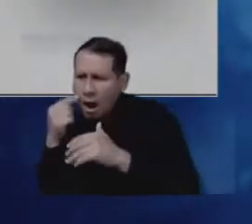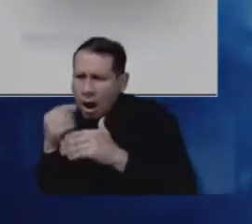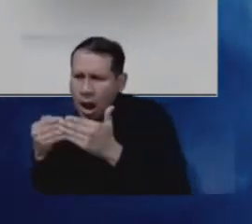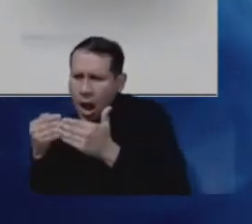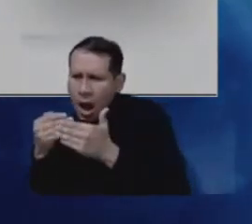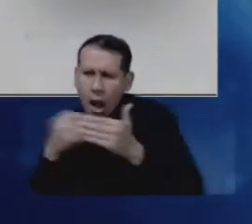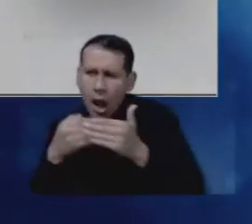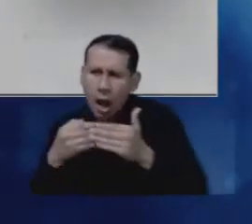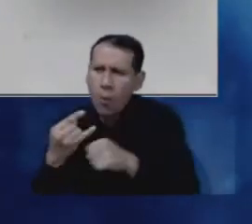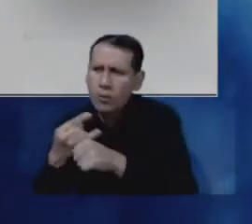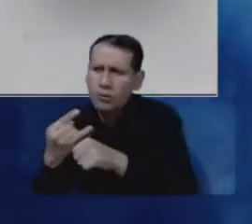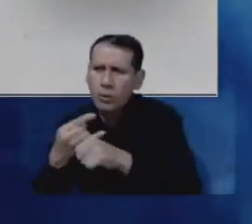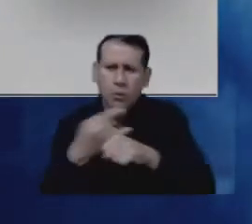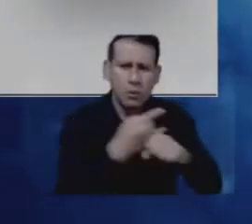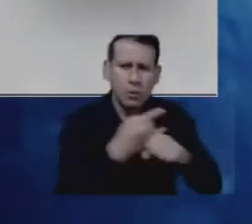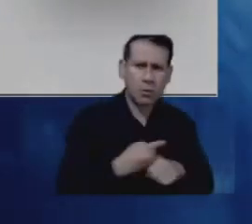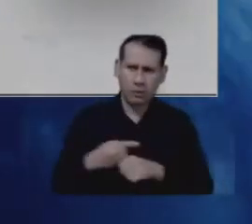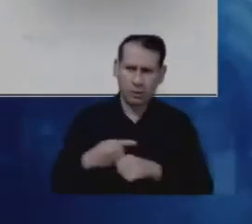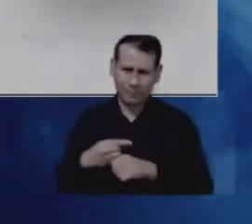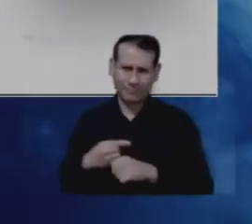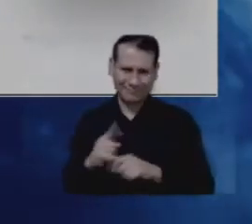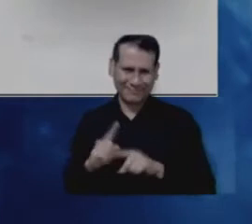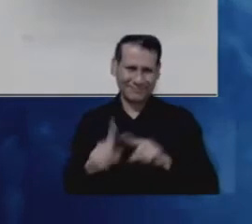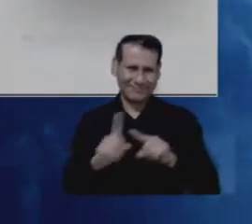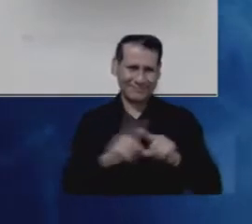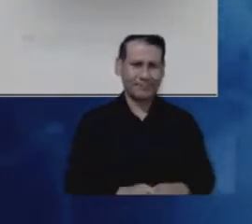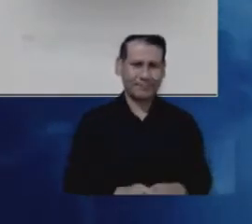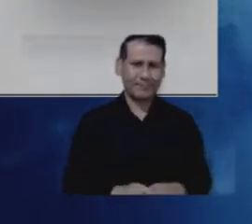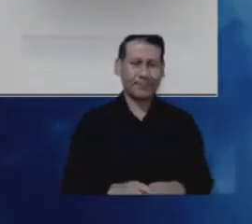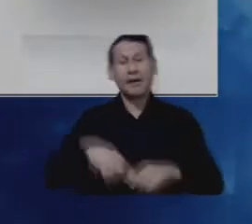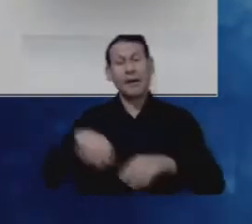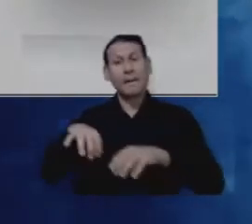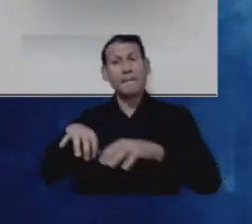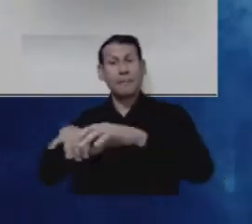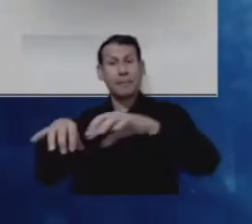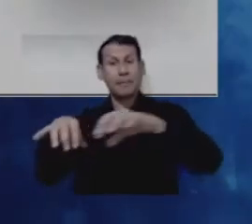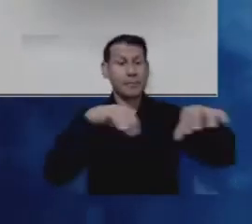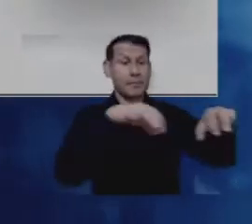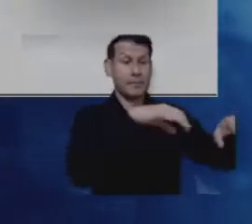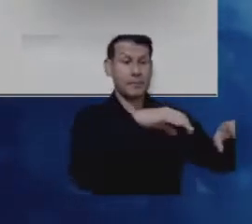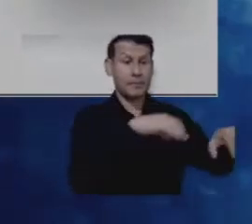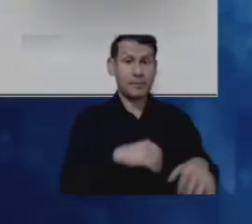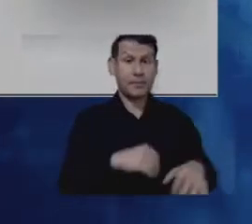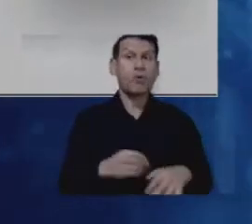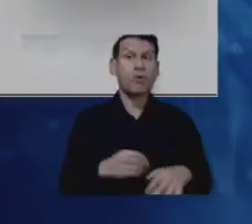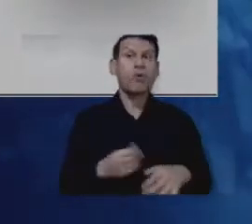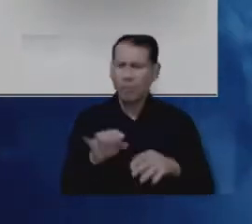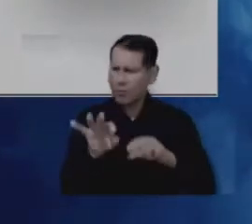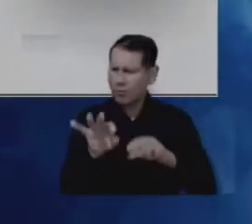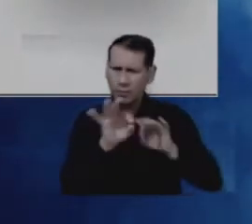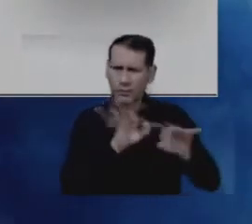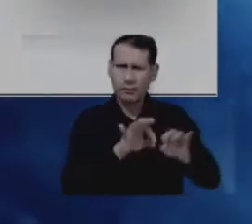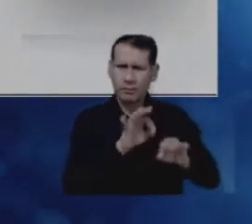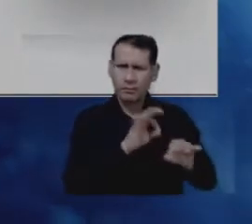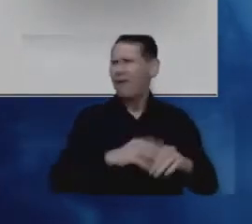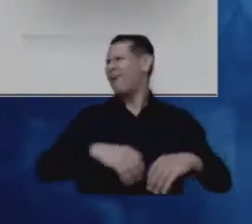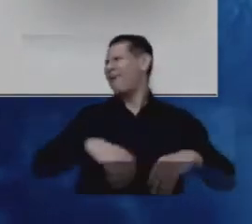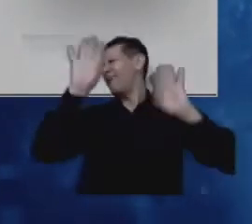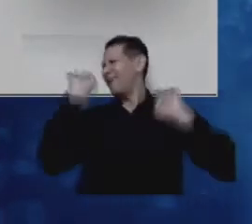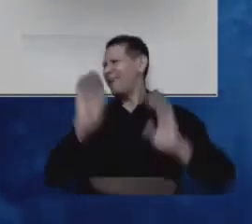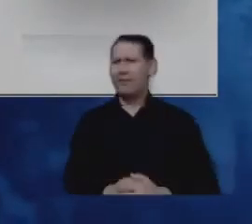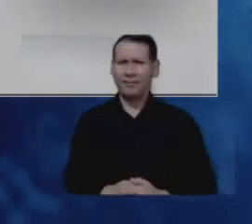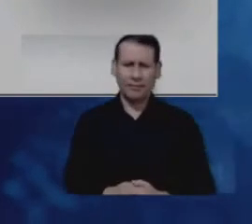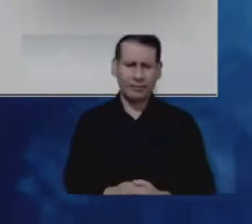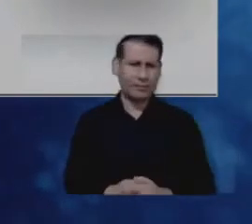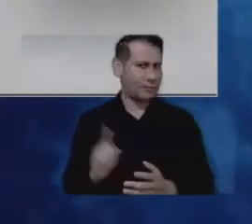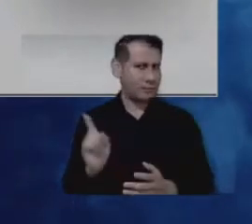Pero esos sectores no fueron escogidos al rompe. Esos sectores se escogieron con base en un